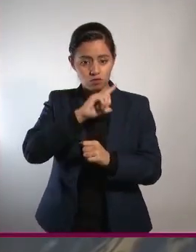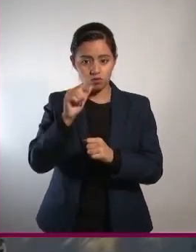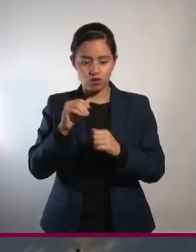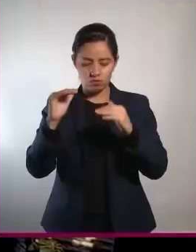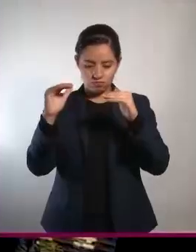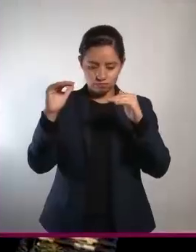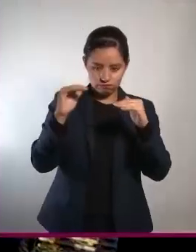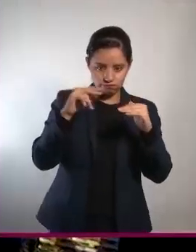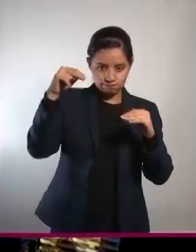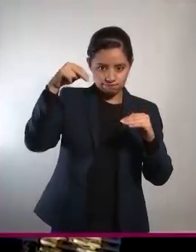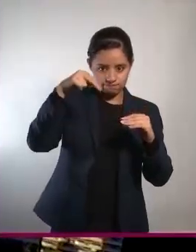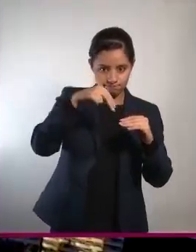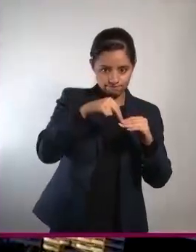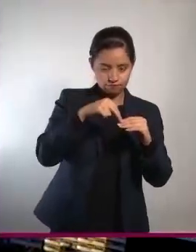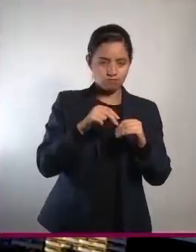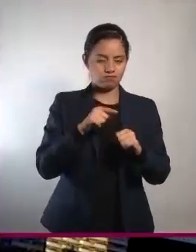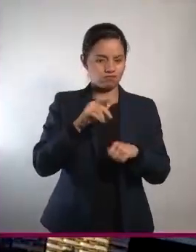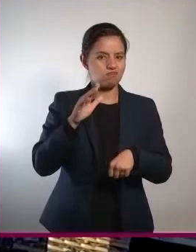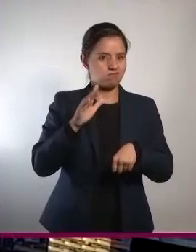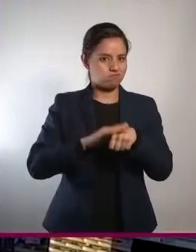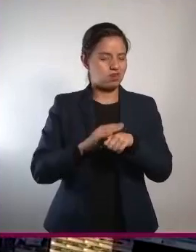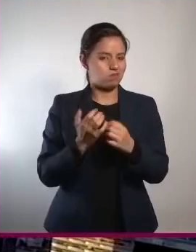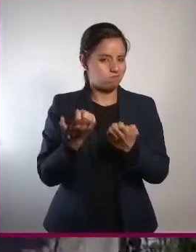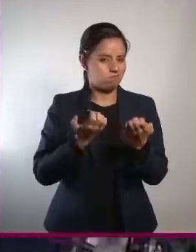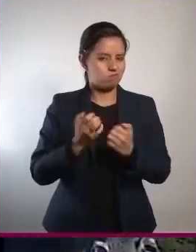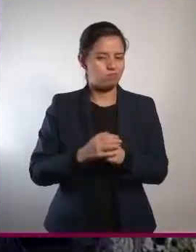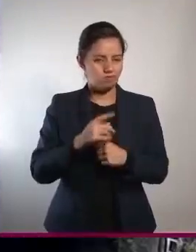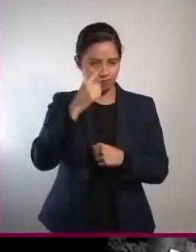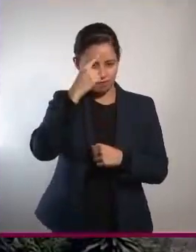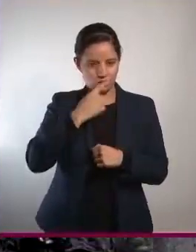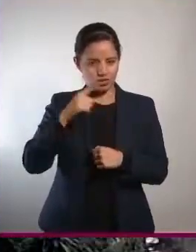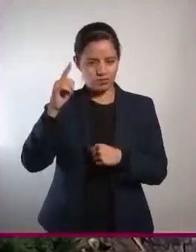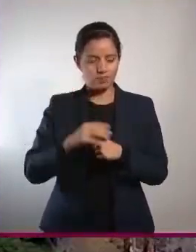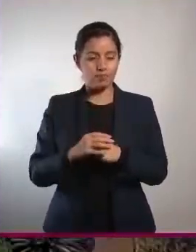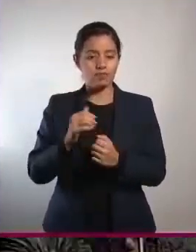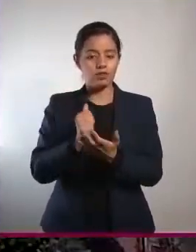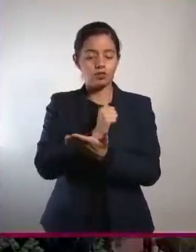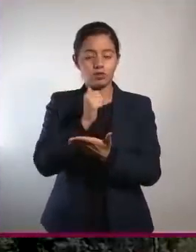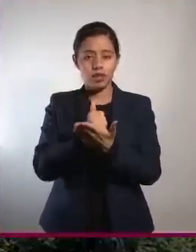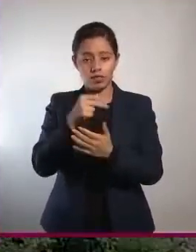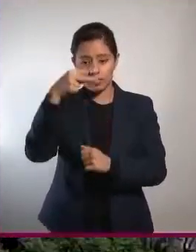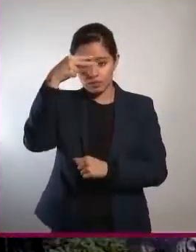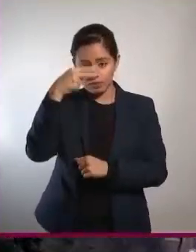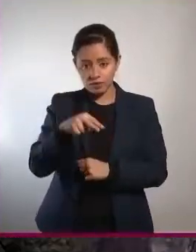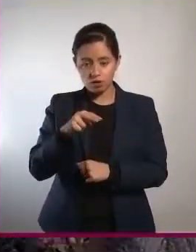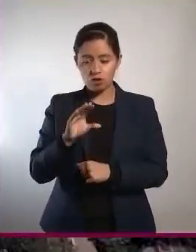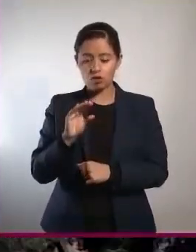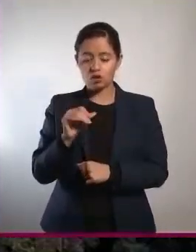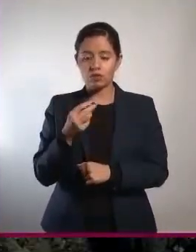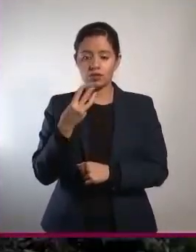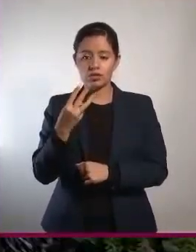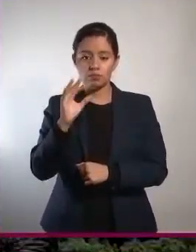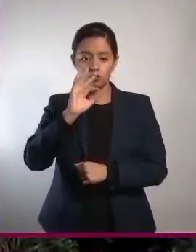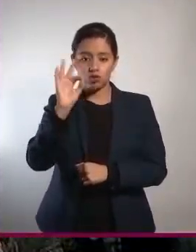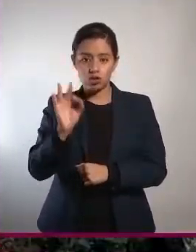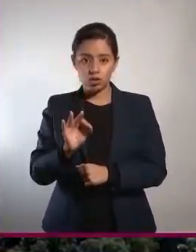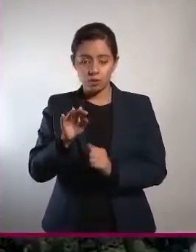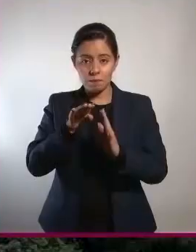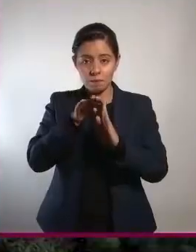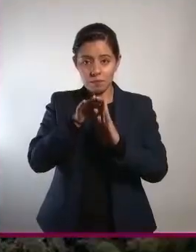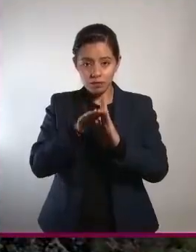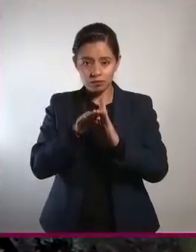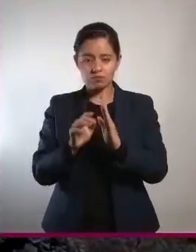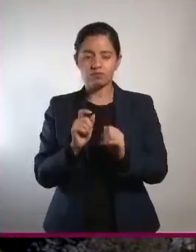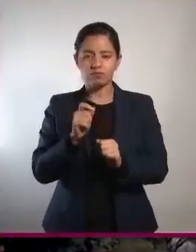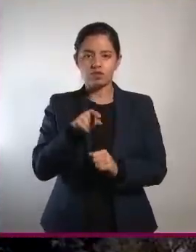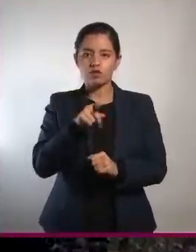México, saturar por debajo del 93% de oxígeno podría indicar hipoxia o déficit